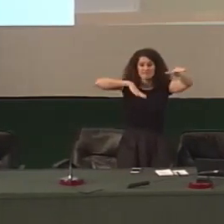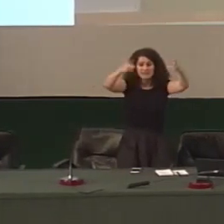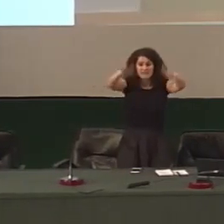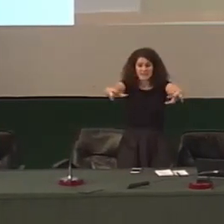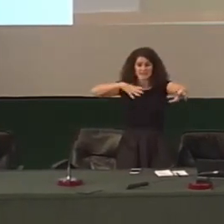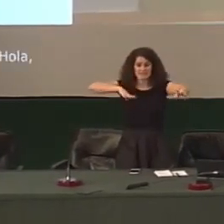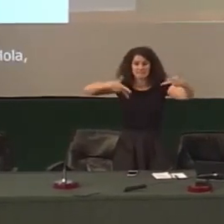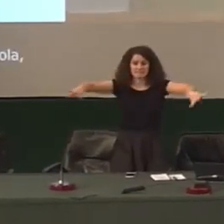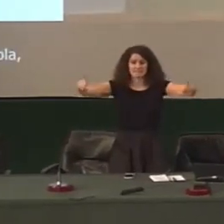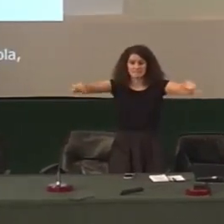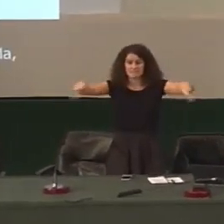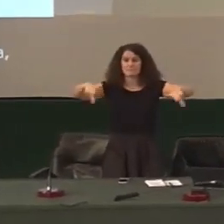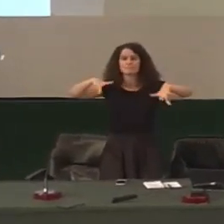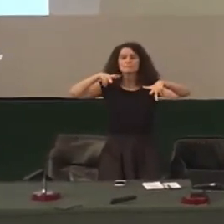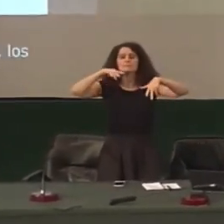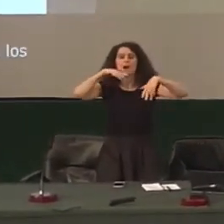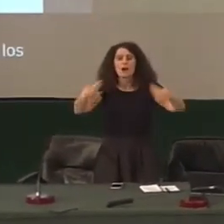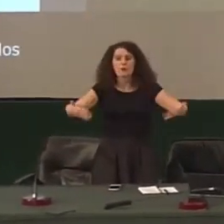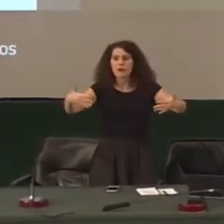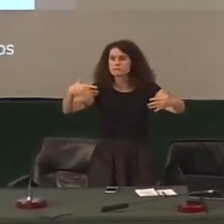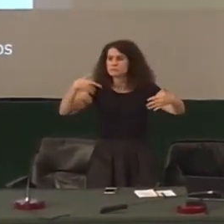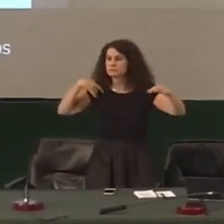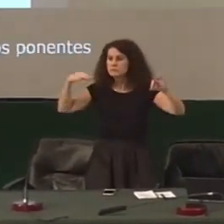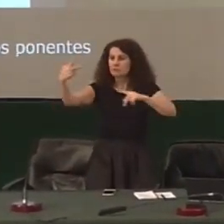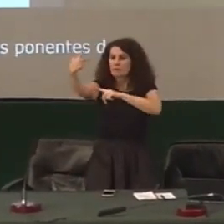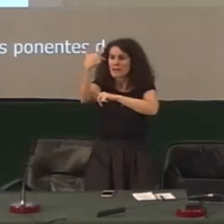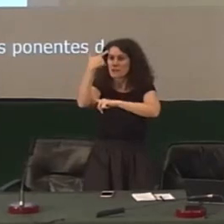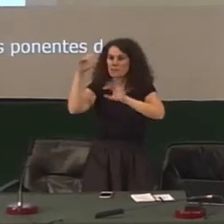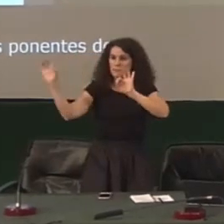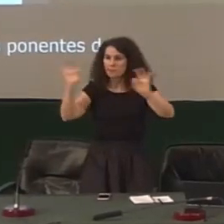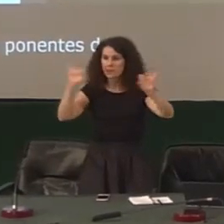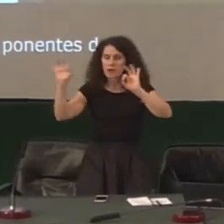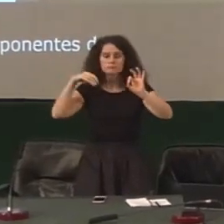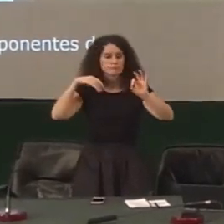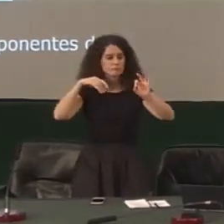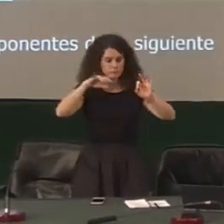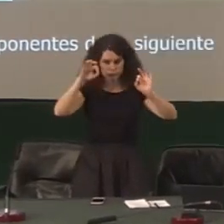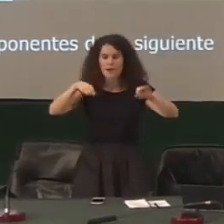Los ponentes de la siguiente mesa, por favor, que suban al escenario.